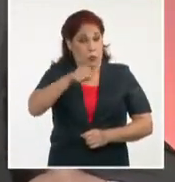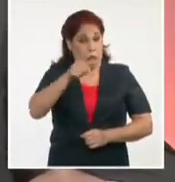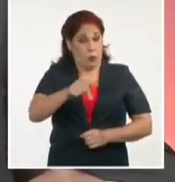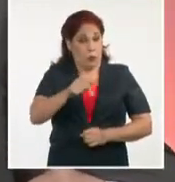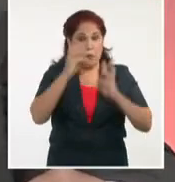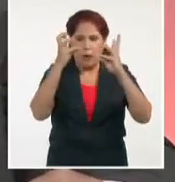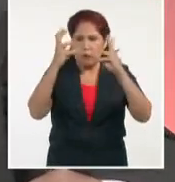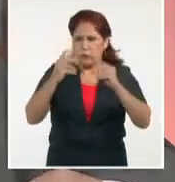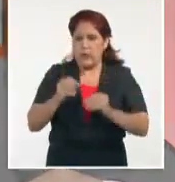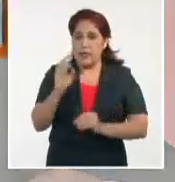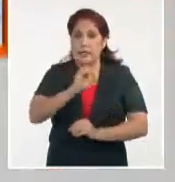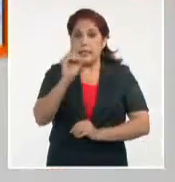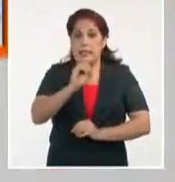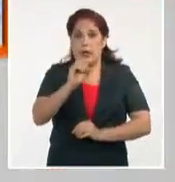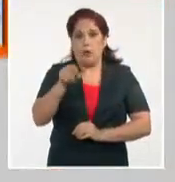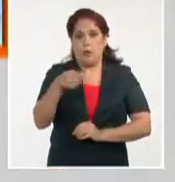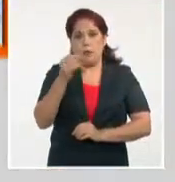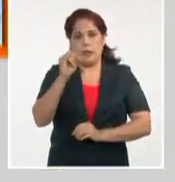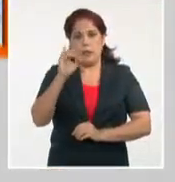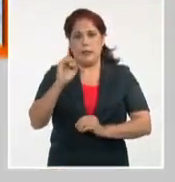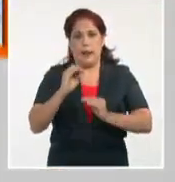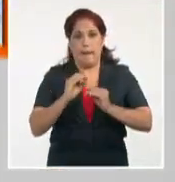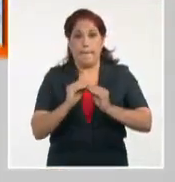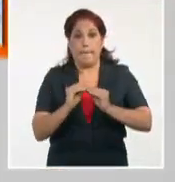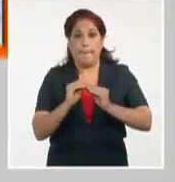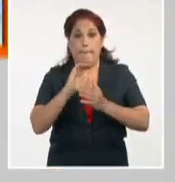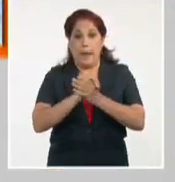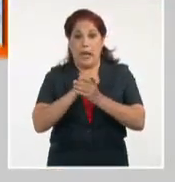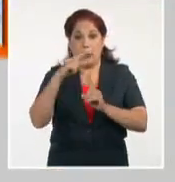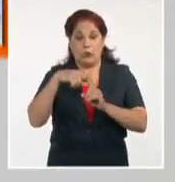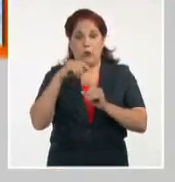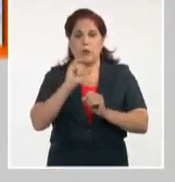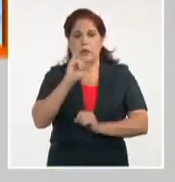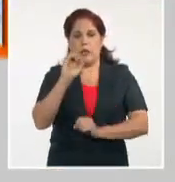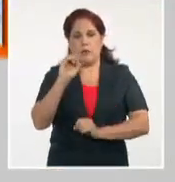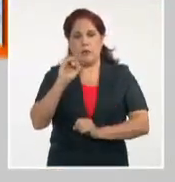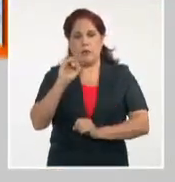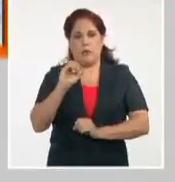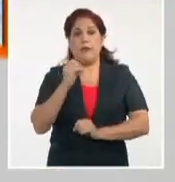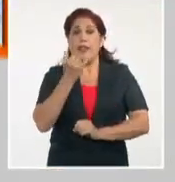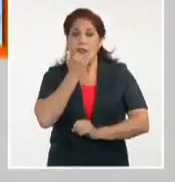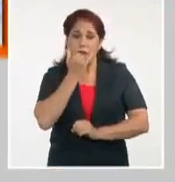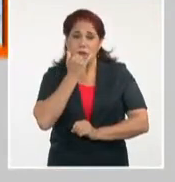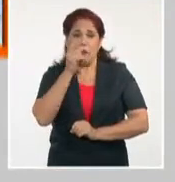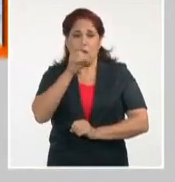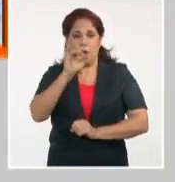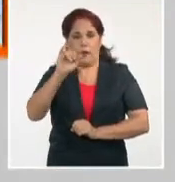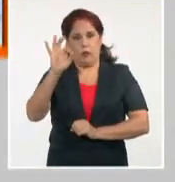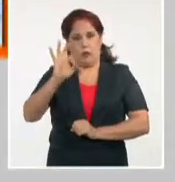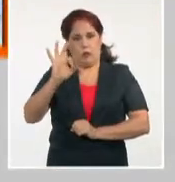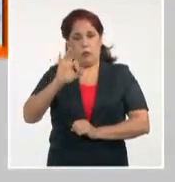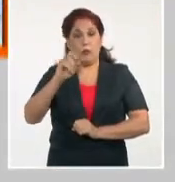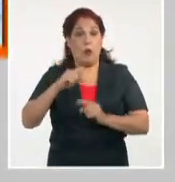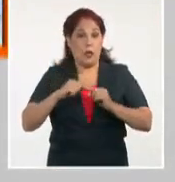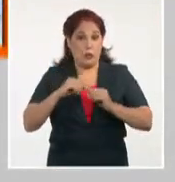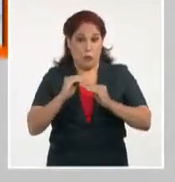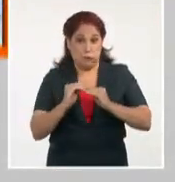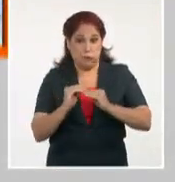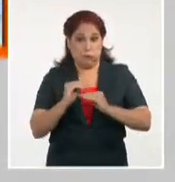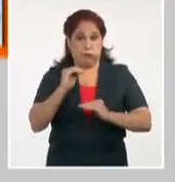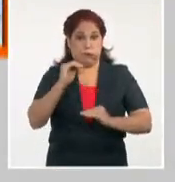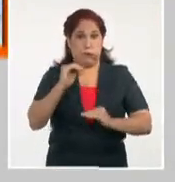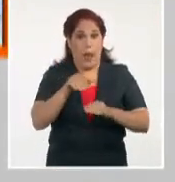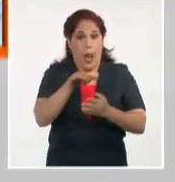está en 0,66 metros, con un déficit de 68 litros por segundo. O sea que sigue siendo